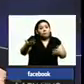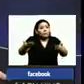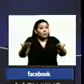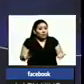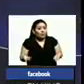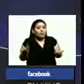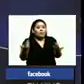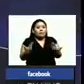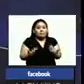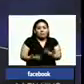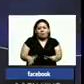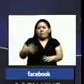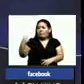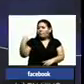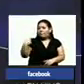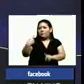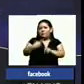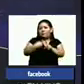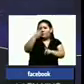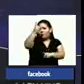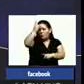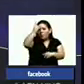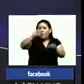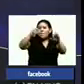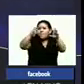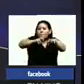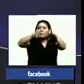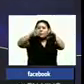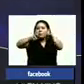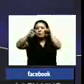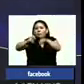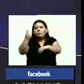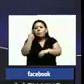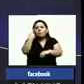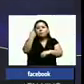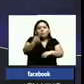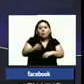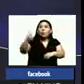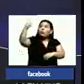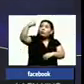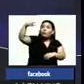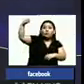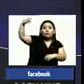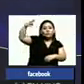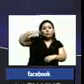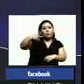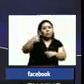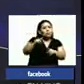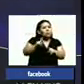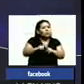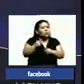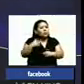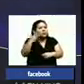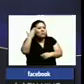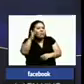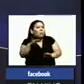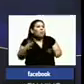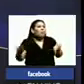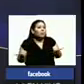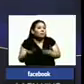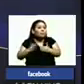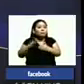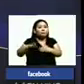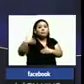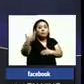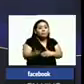Hemos tenido un fin de semana Bastante lluvioso De repente tenemos bastante sol Pero nunca estamos concretos Que es lo que va a suceder